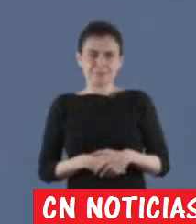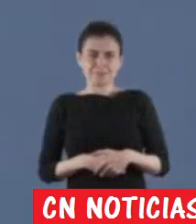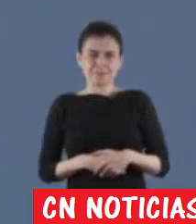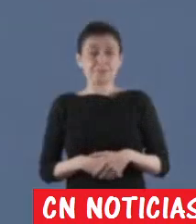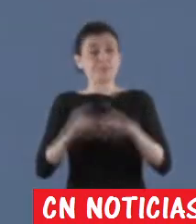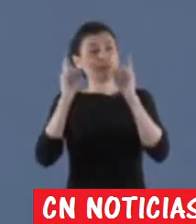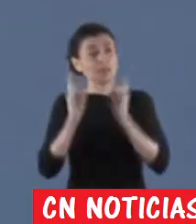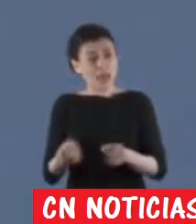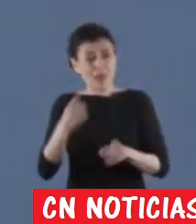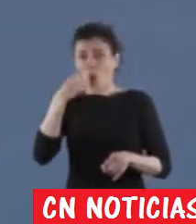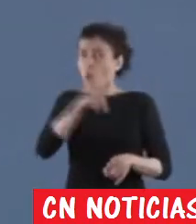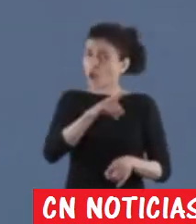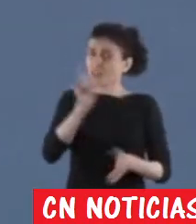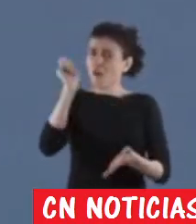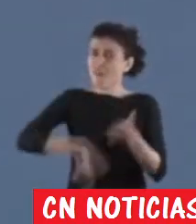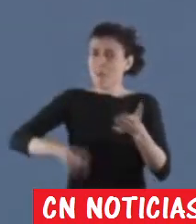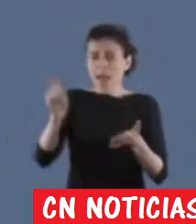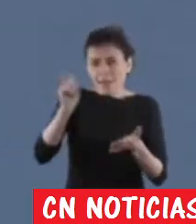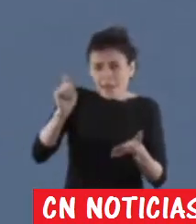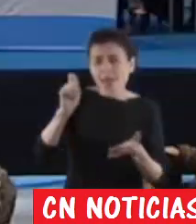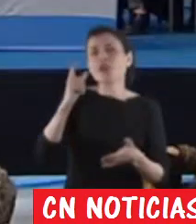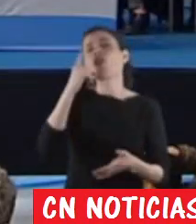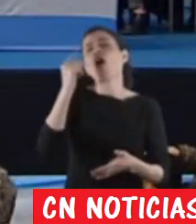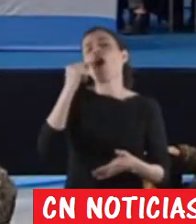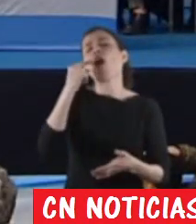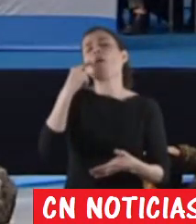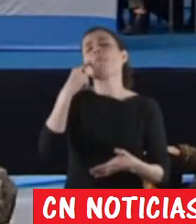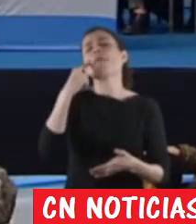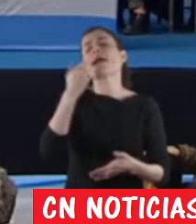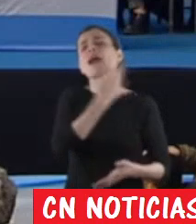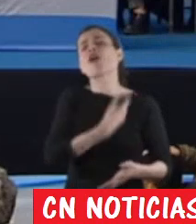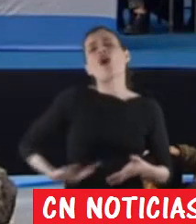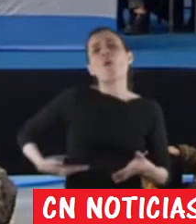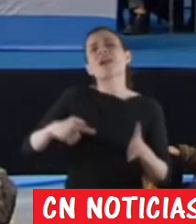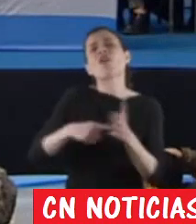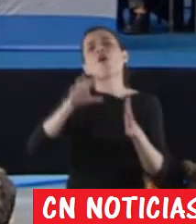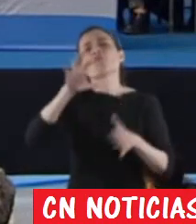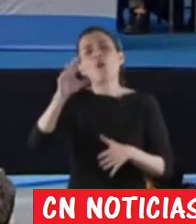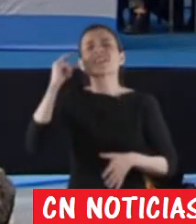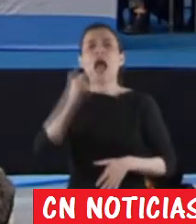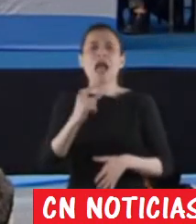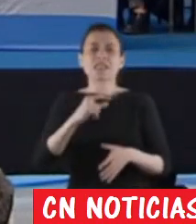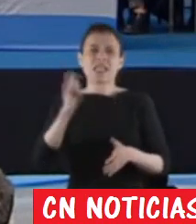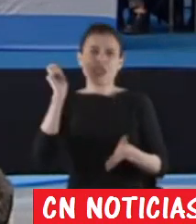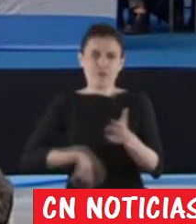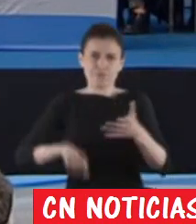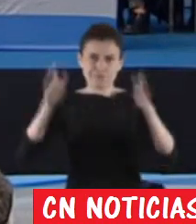Y lo hace finalmente el señor gobernador de la provincia de Buenos Aires, Axel